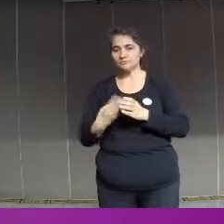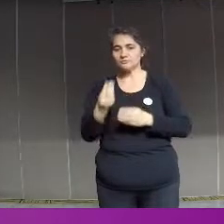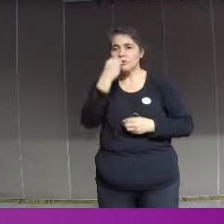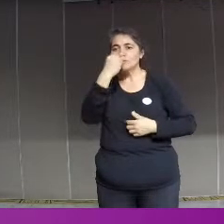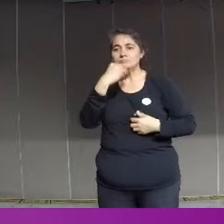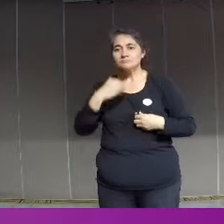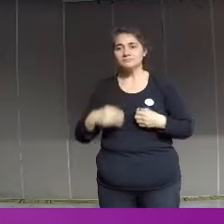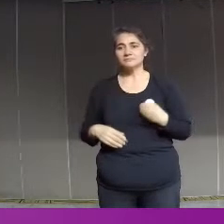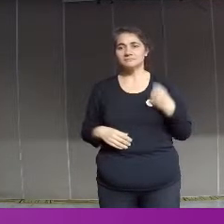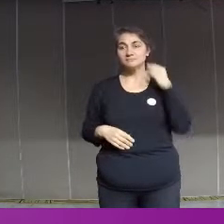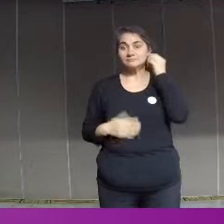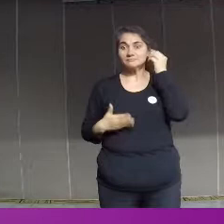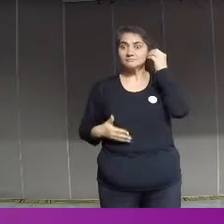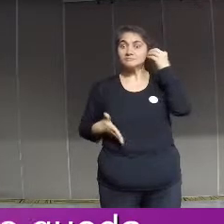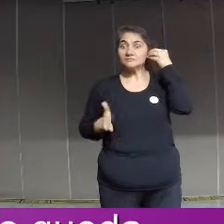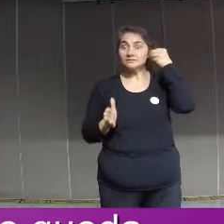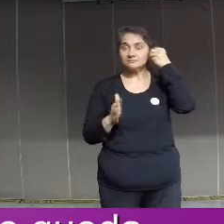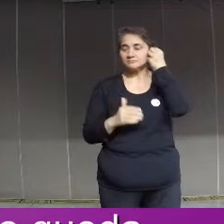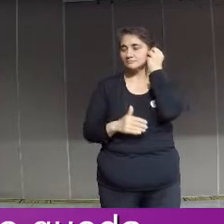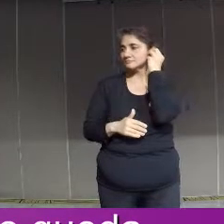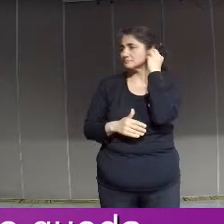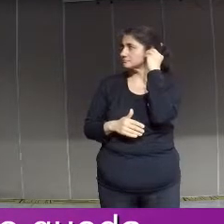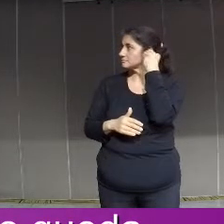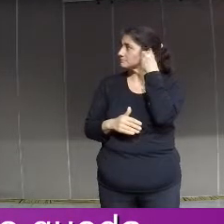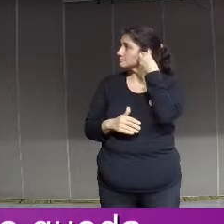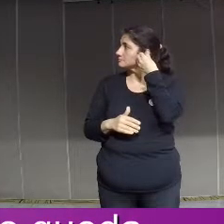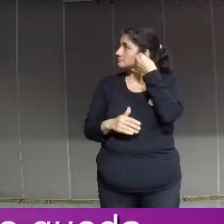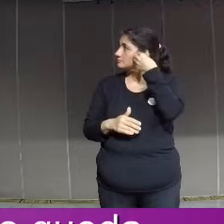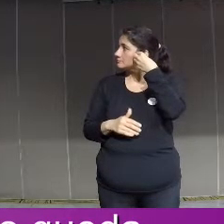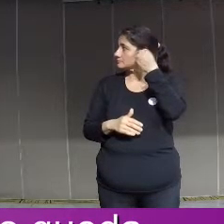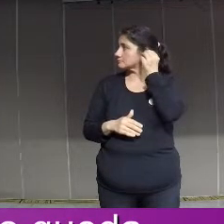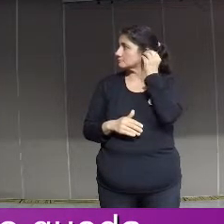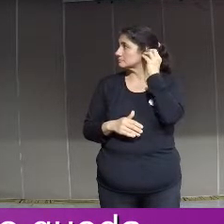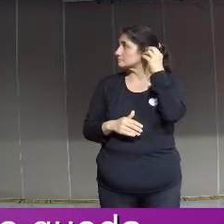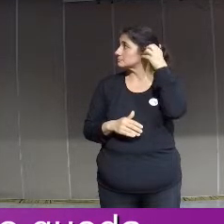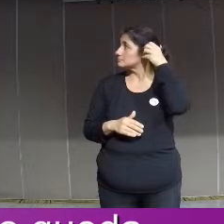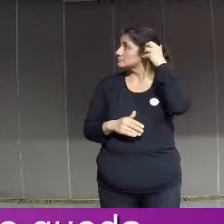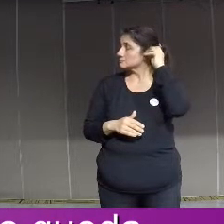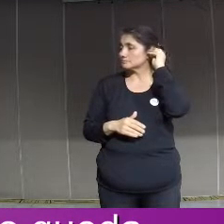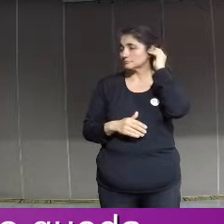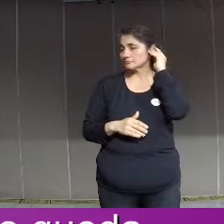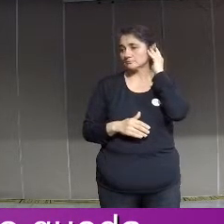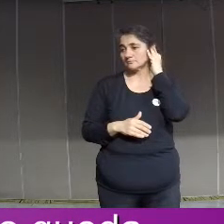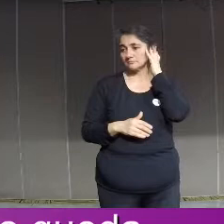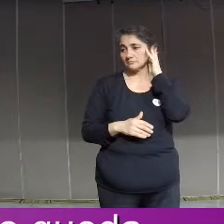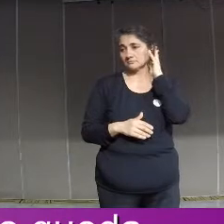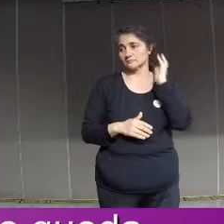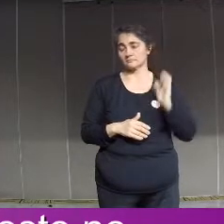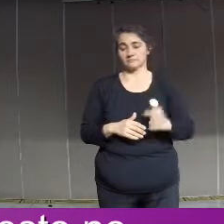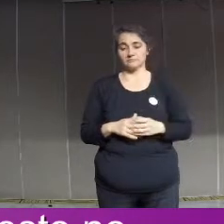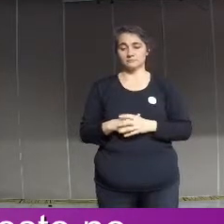paciente, el esfínter esofágico y superior, que es por donde se abre el